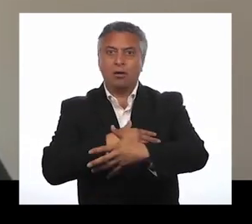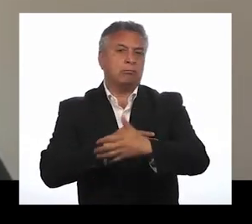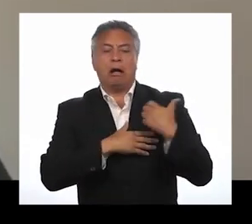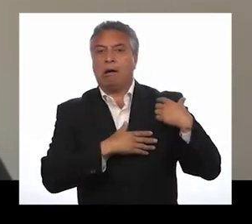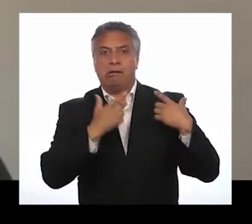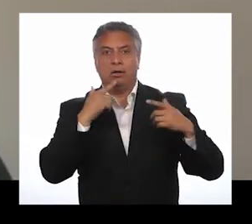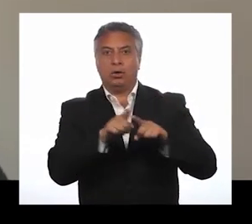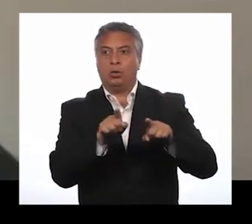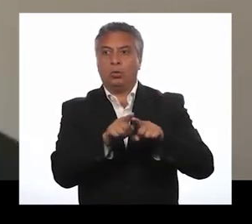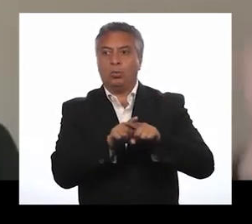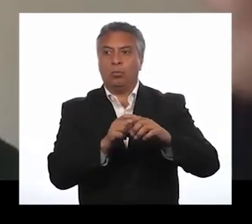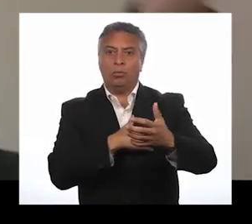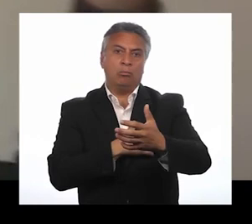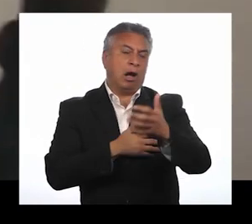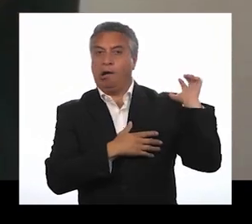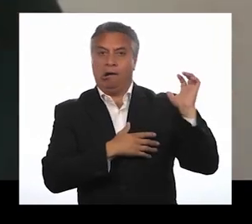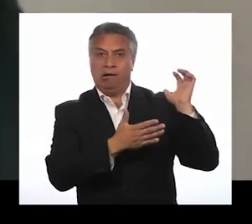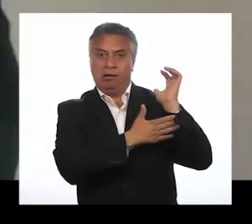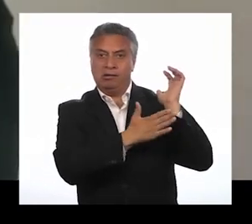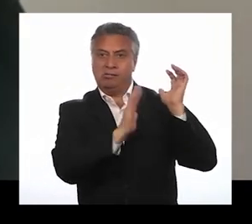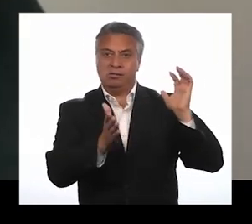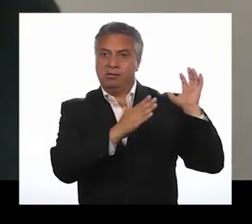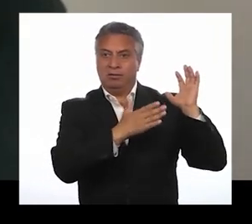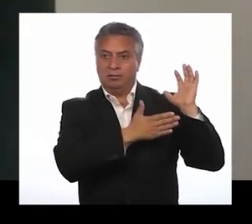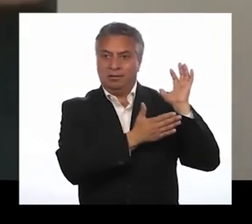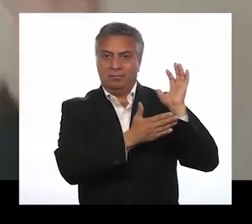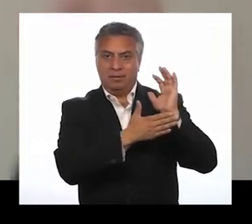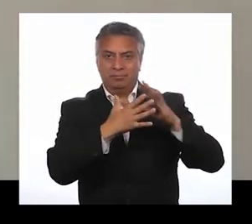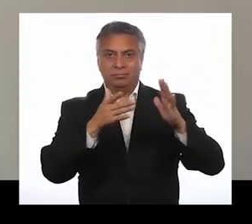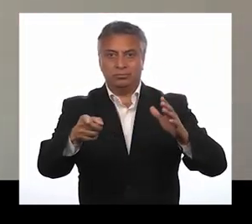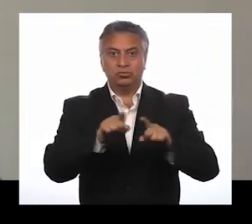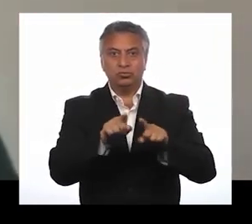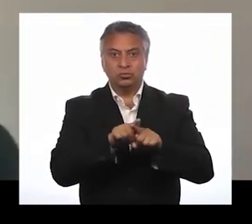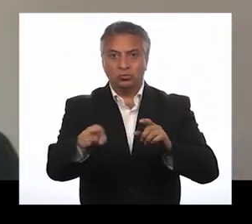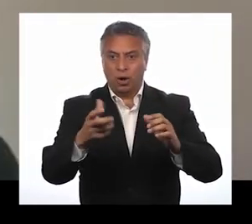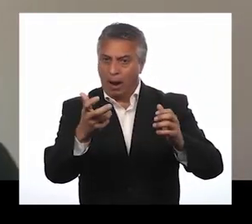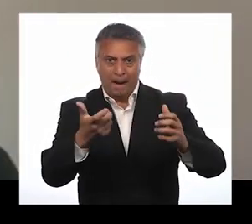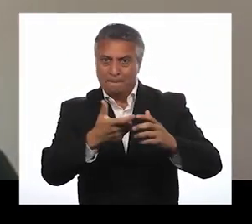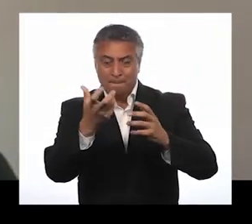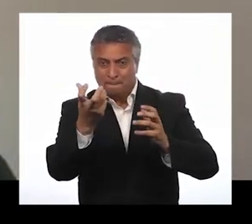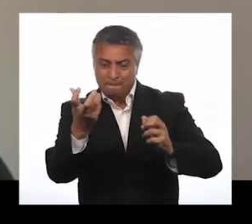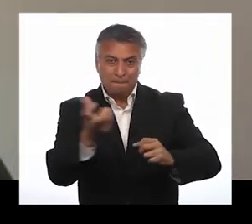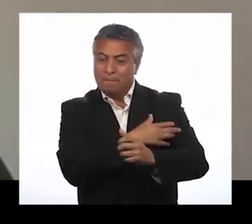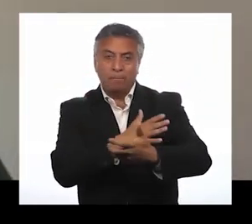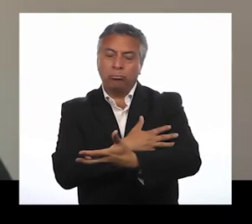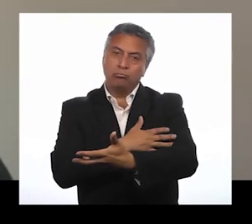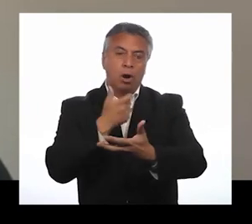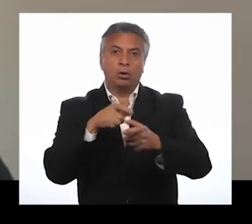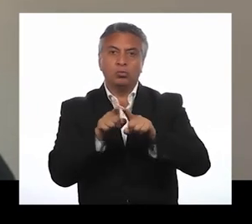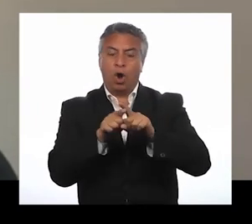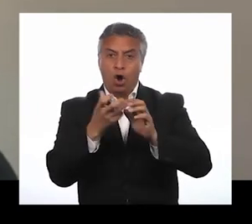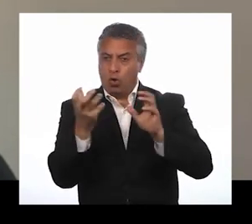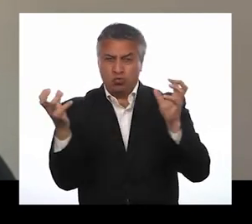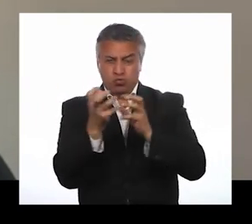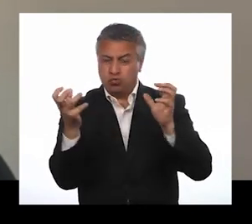atrás. Estaba como así. De la fuerza con la que llevo la lacrimógena.